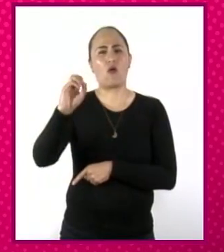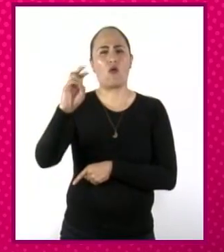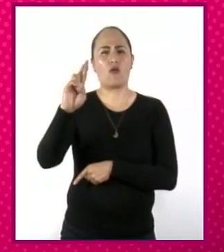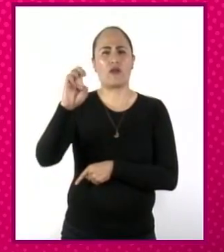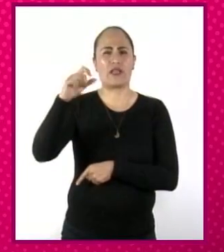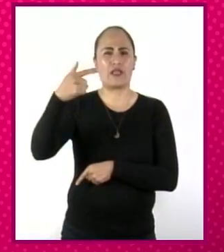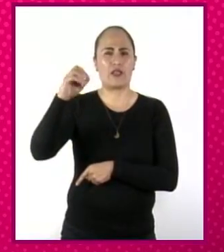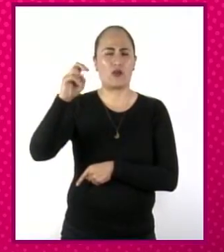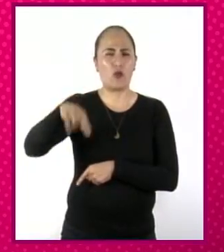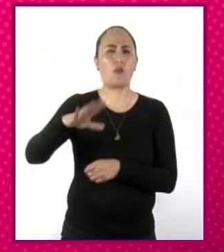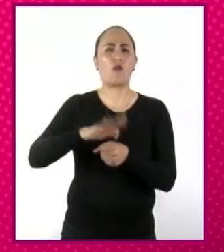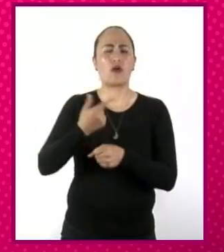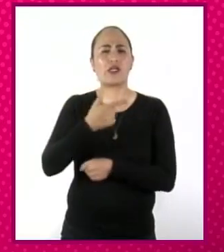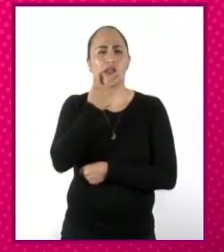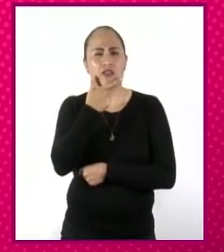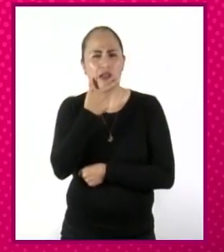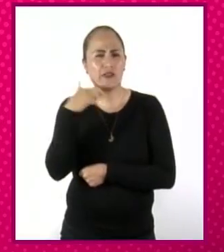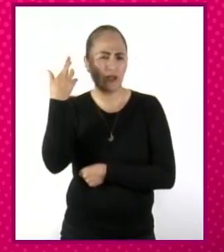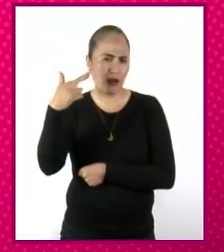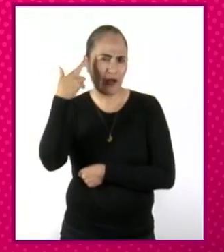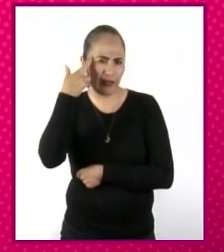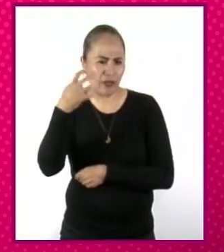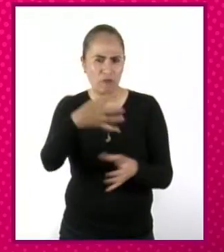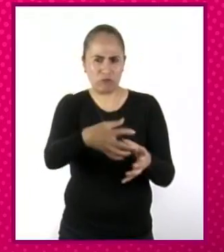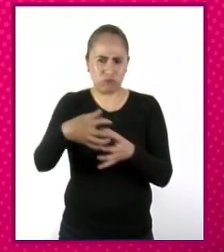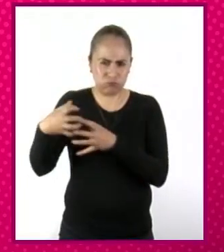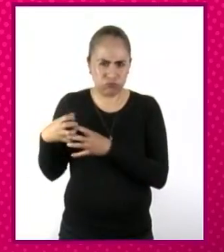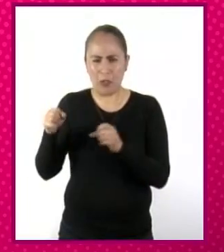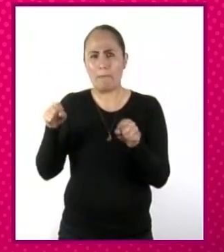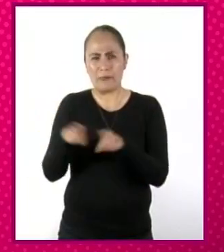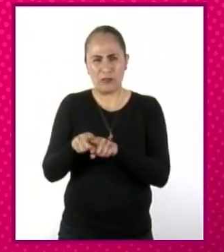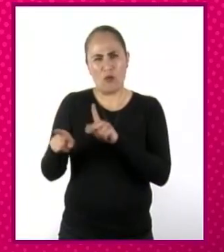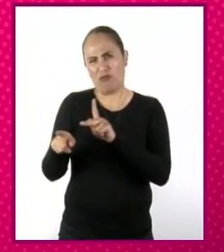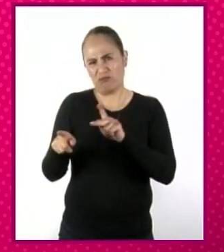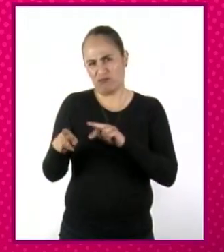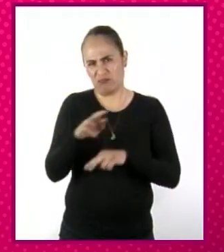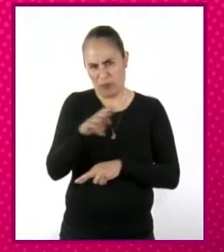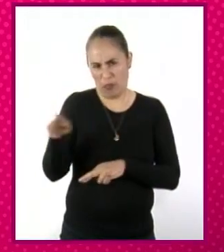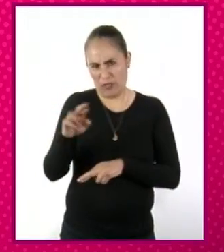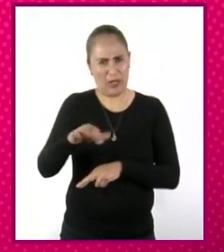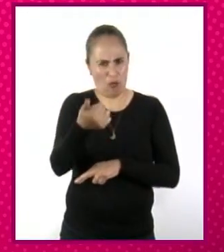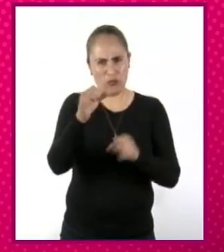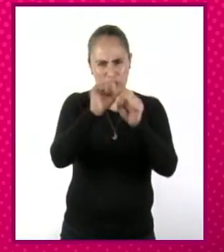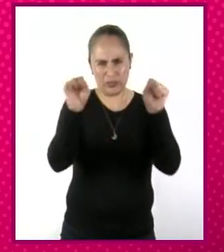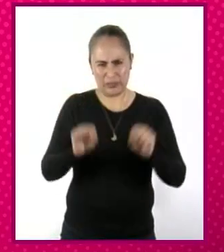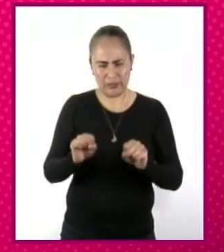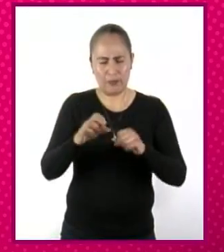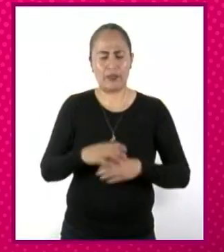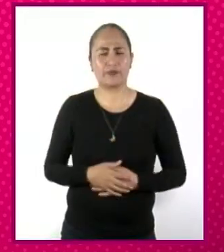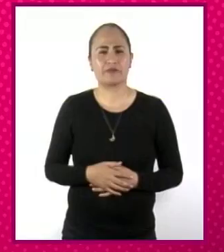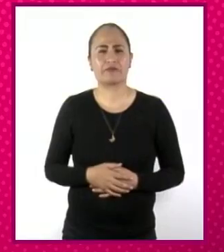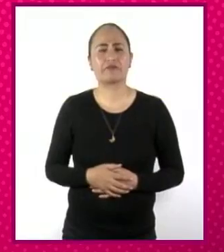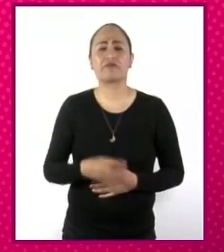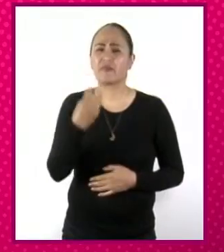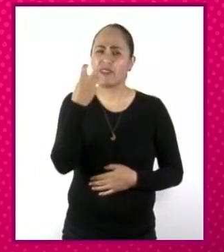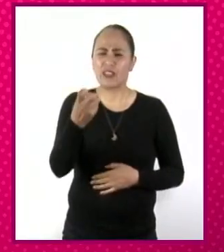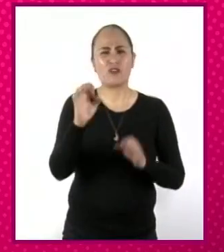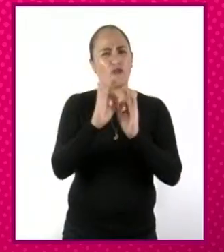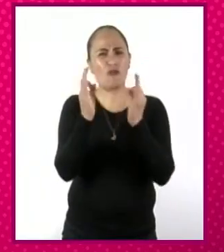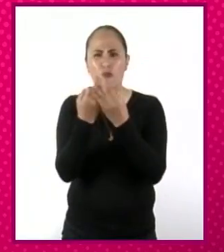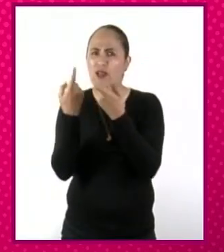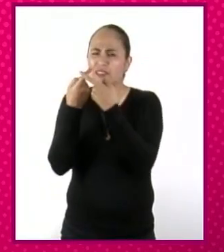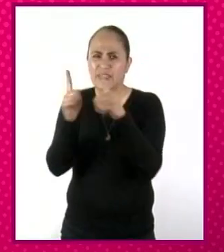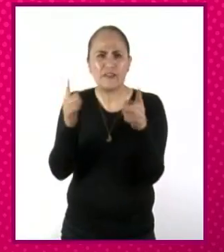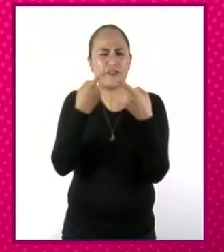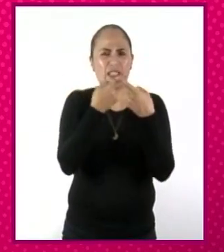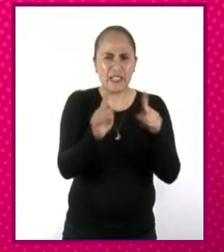una monarquía y se busca incorporar a Oregón a un sistema republicano. Entonces, ese discurso que descalifica otras formas de gobierno